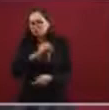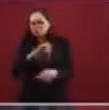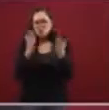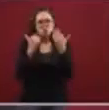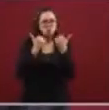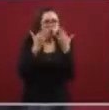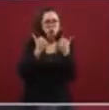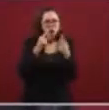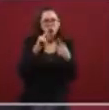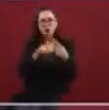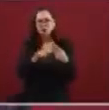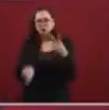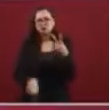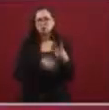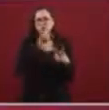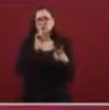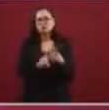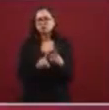si ellos